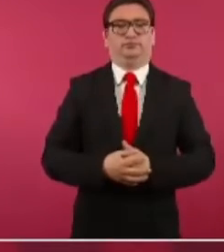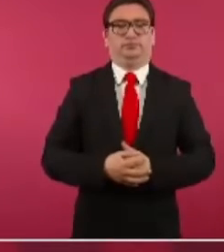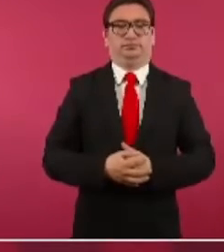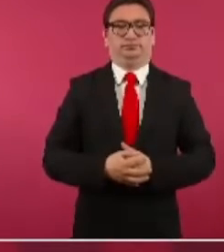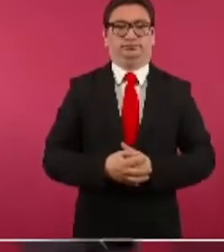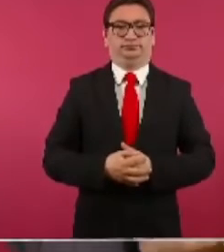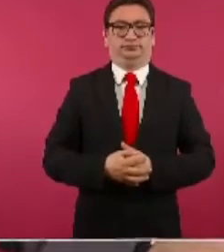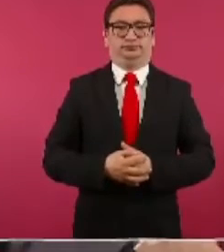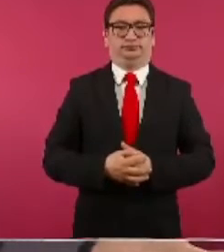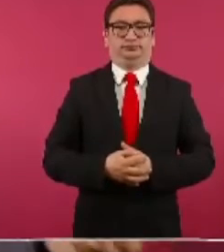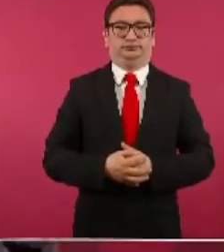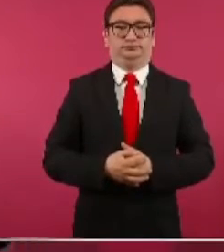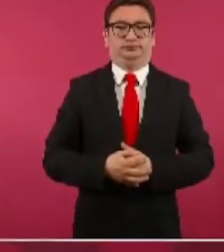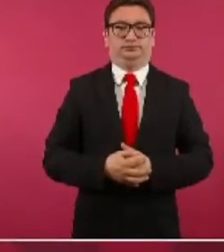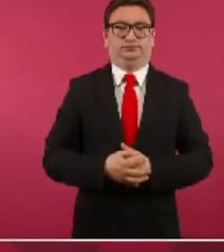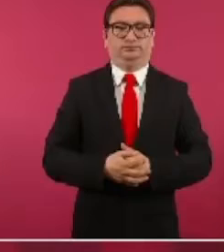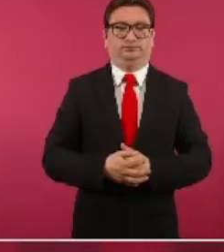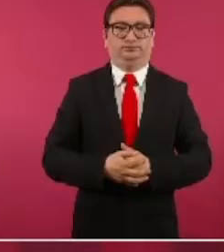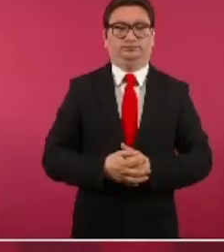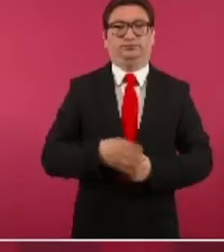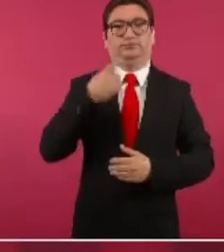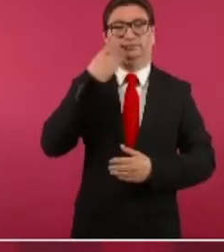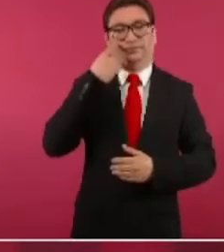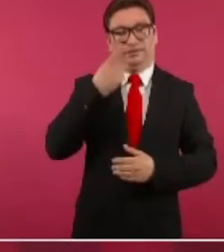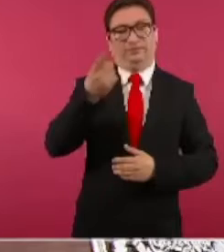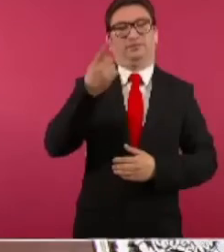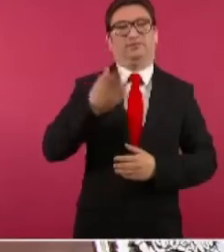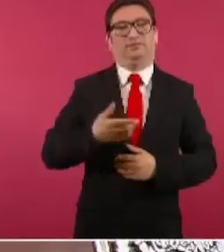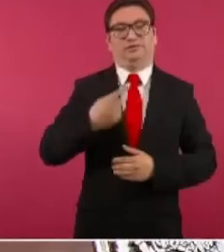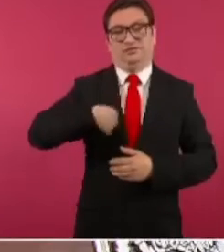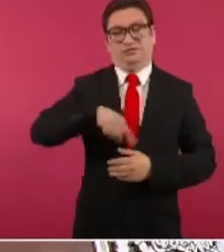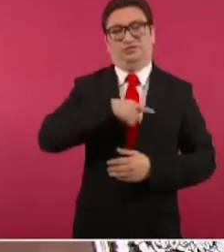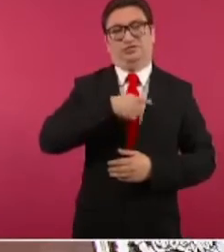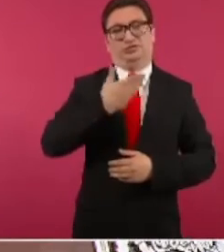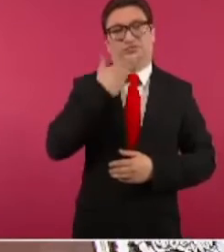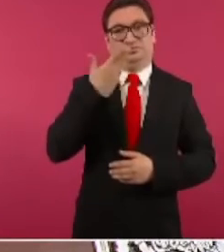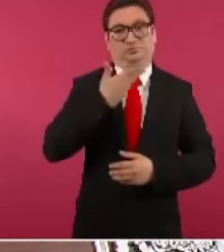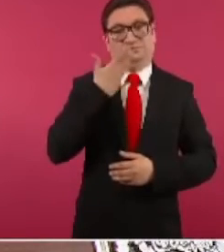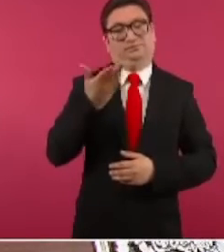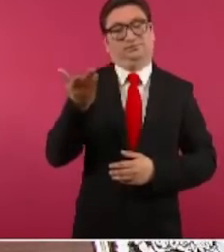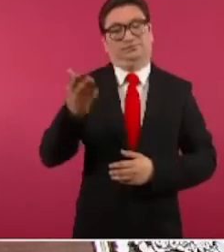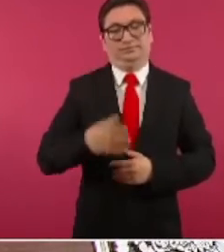Y ya ven que somos bien, bueno,